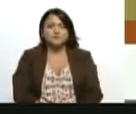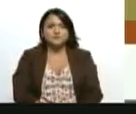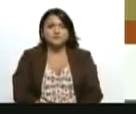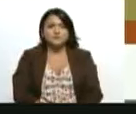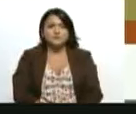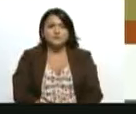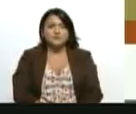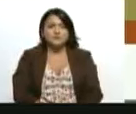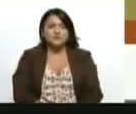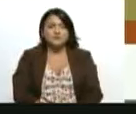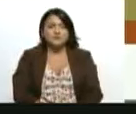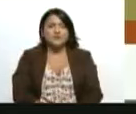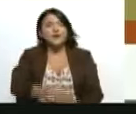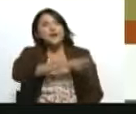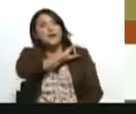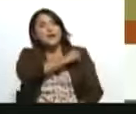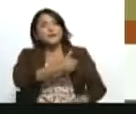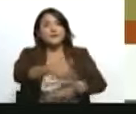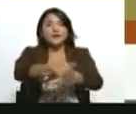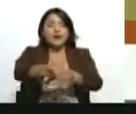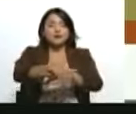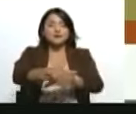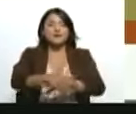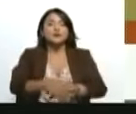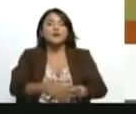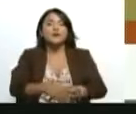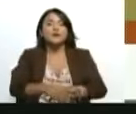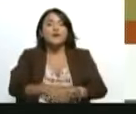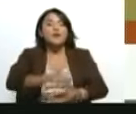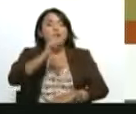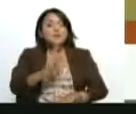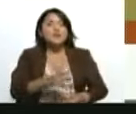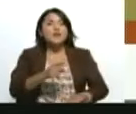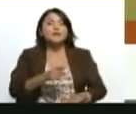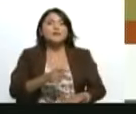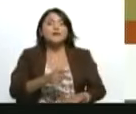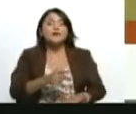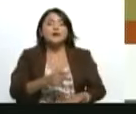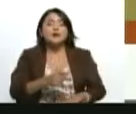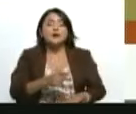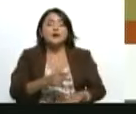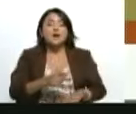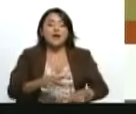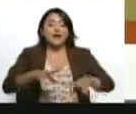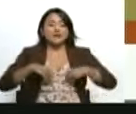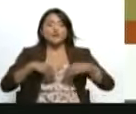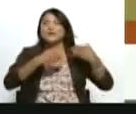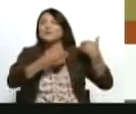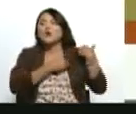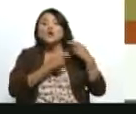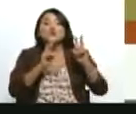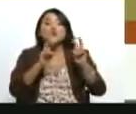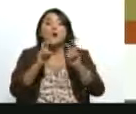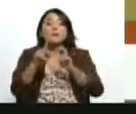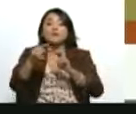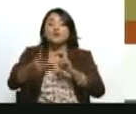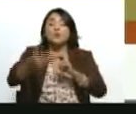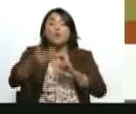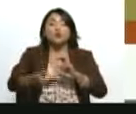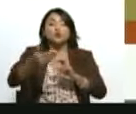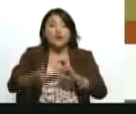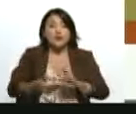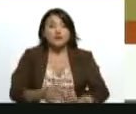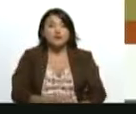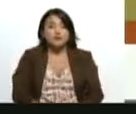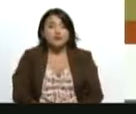Un jefe de calle, un jefe de comunidad de calle tiene que asumir, de comunidad tiene que asumir que esto es una nueva misión, pero es una de las más importantes